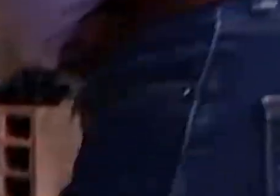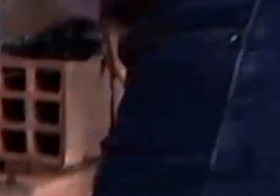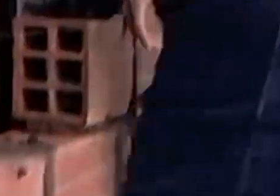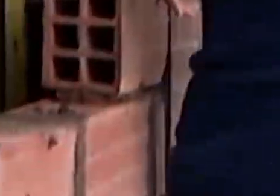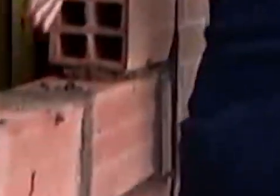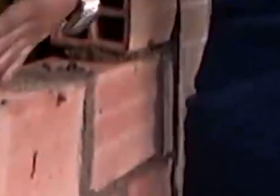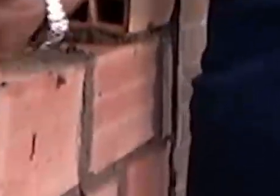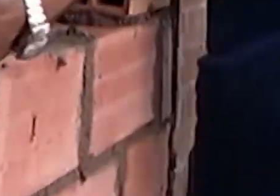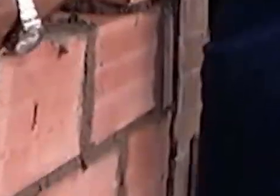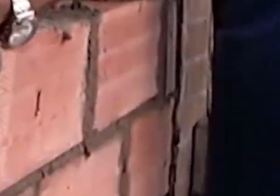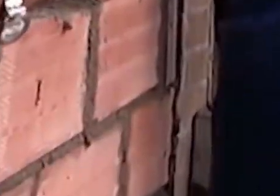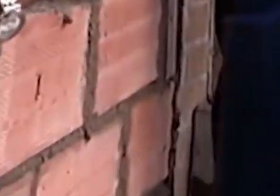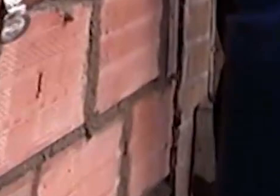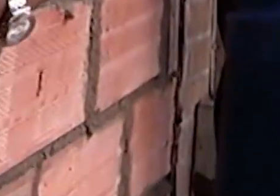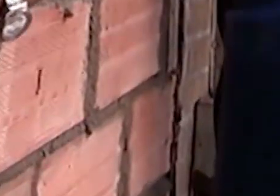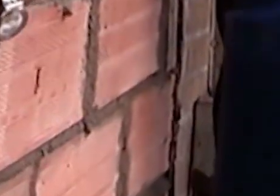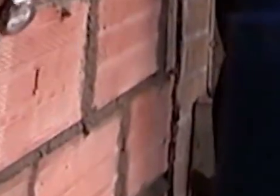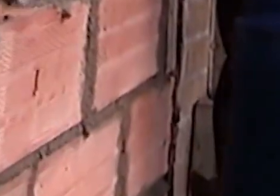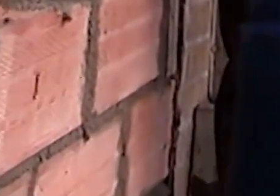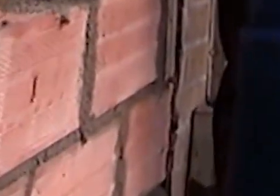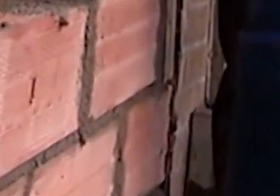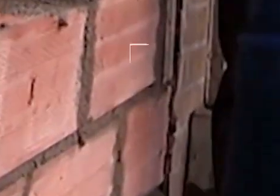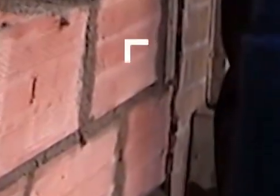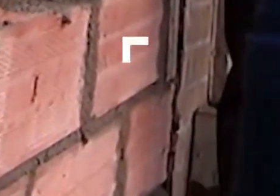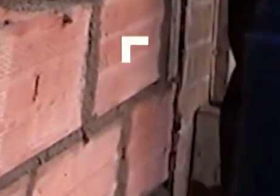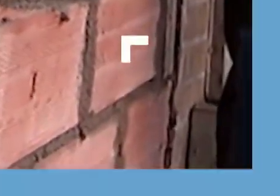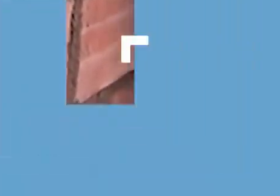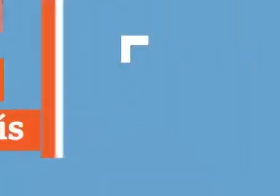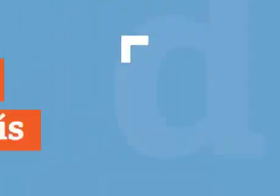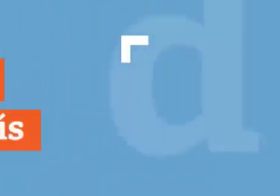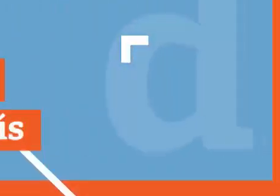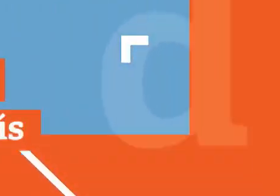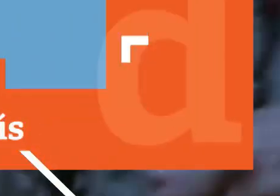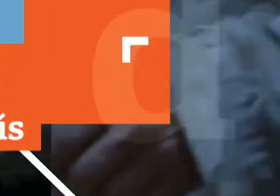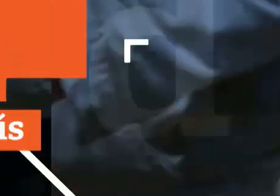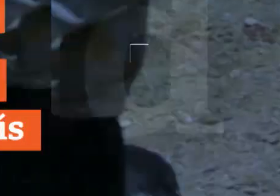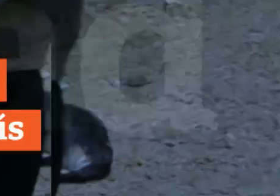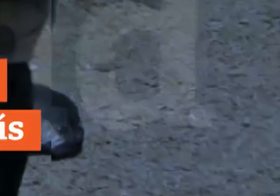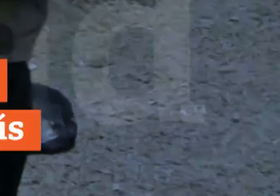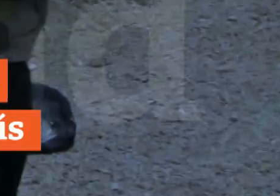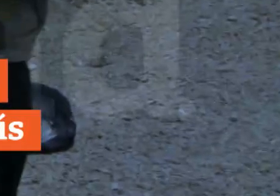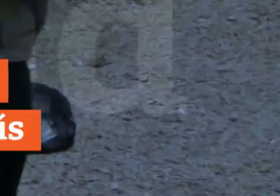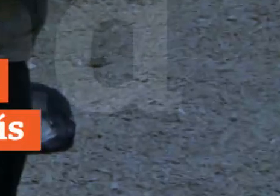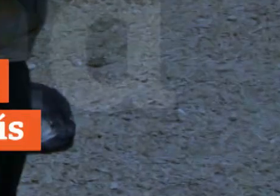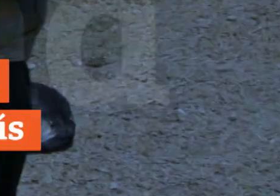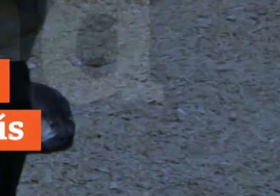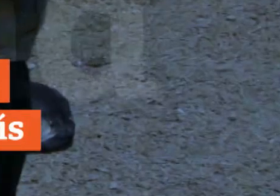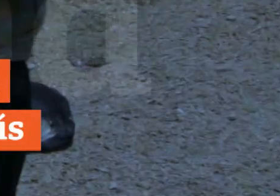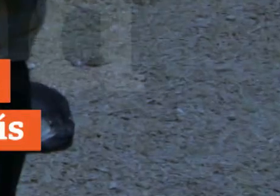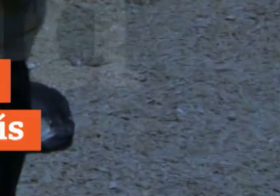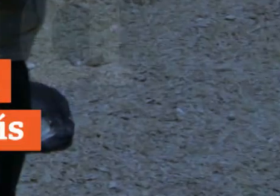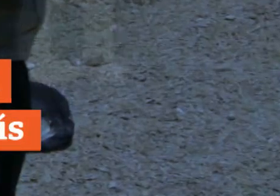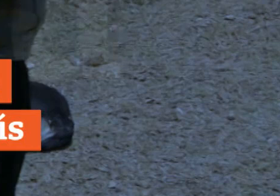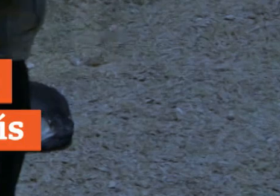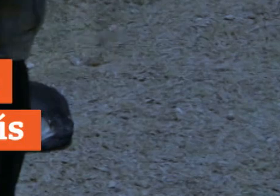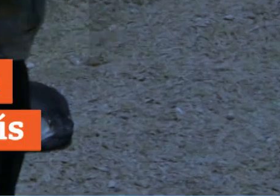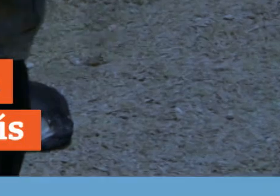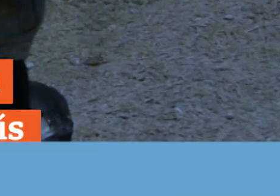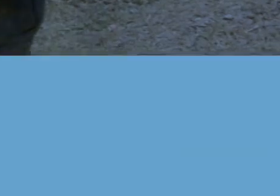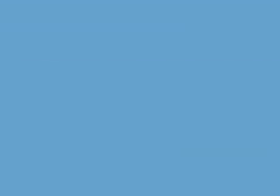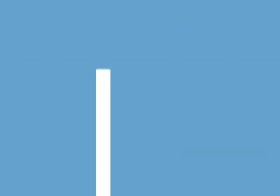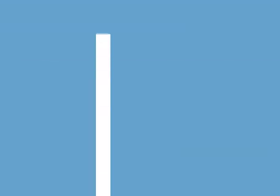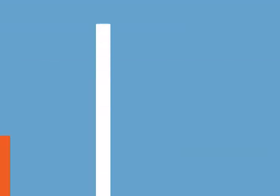Construyendo Futuro. Capítulo especial. Lineamientos para la prestación del servicio de educación en el país.